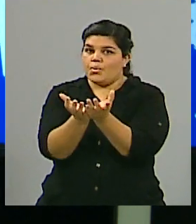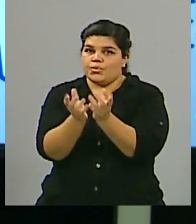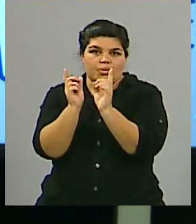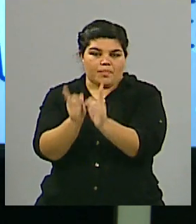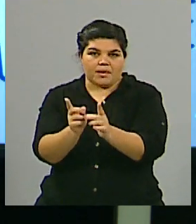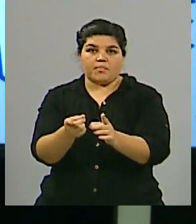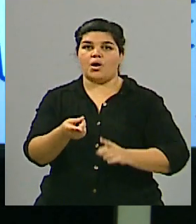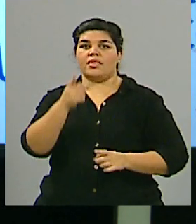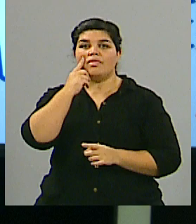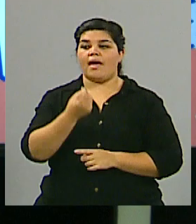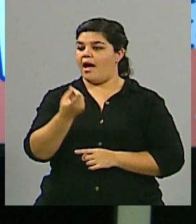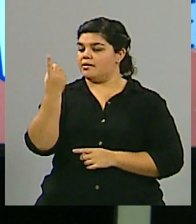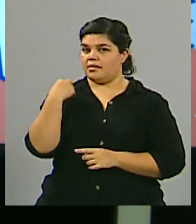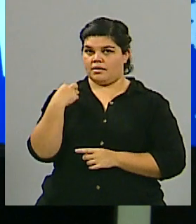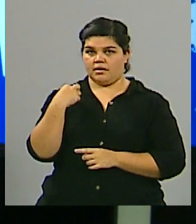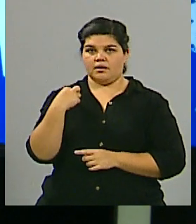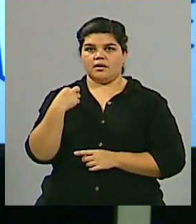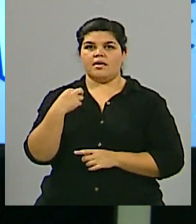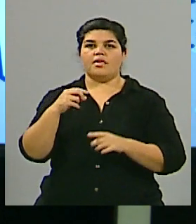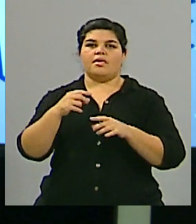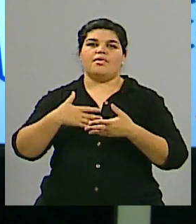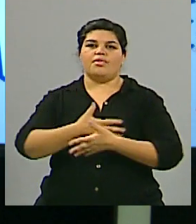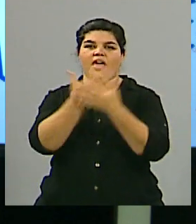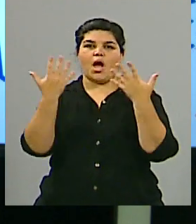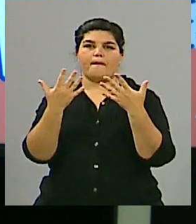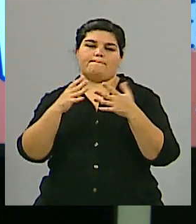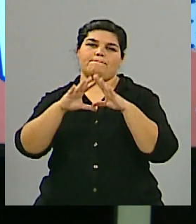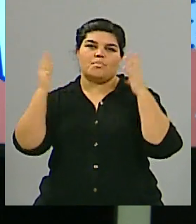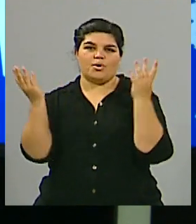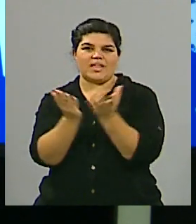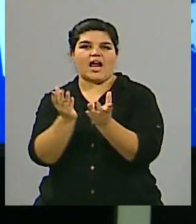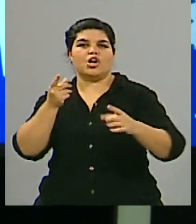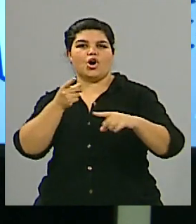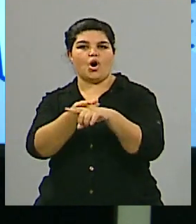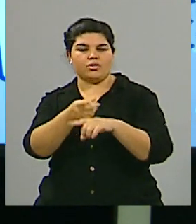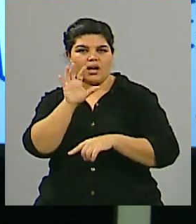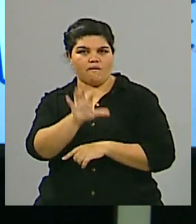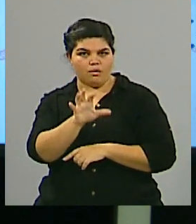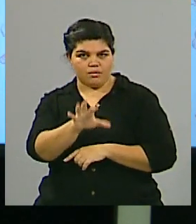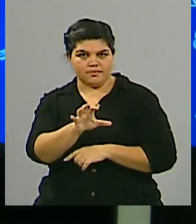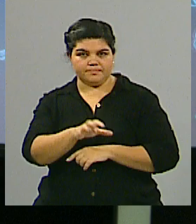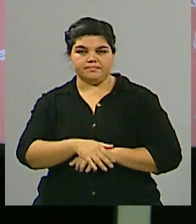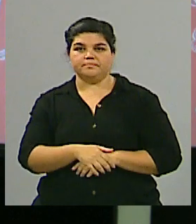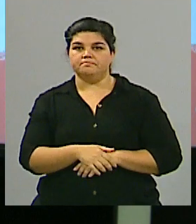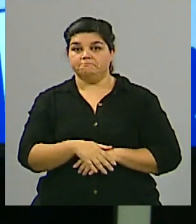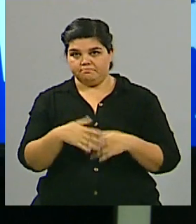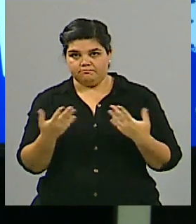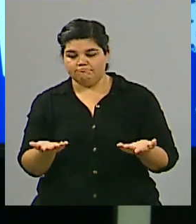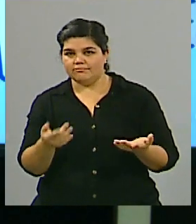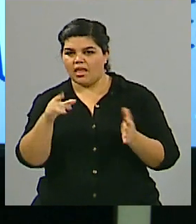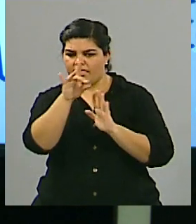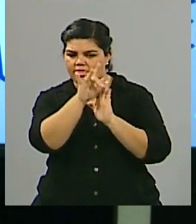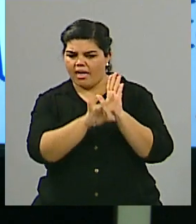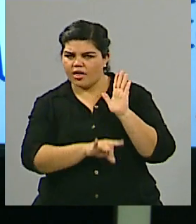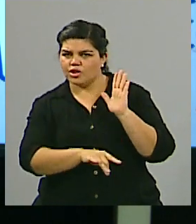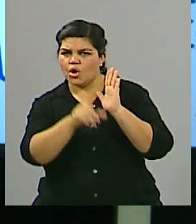el Día Mundial contra el acoso y el bullying, como vos decís, con datos que son difíciles por ahí, ¿no? Uno lo